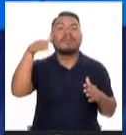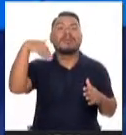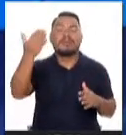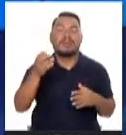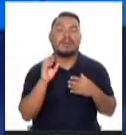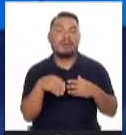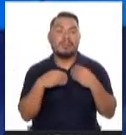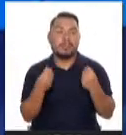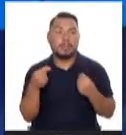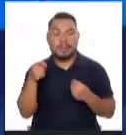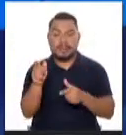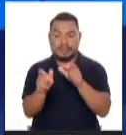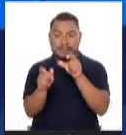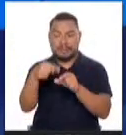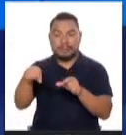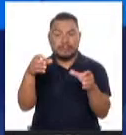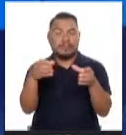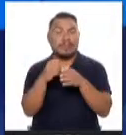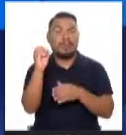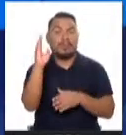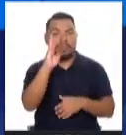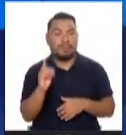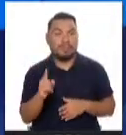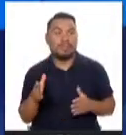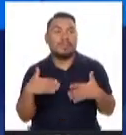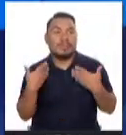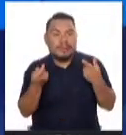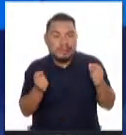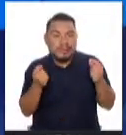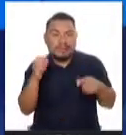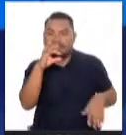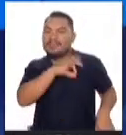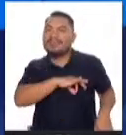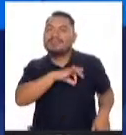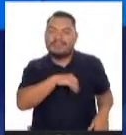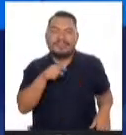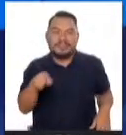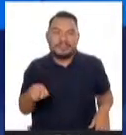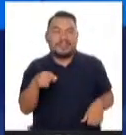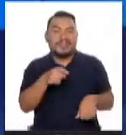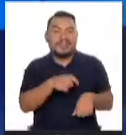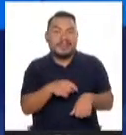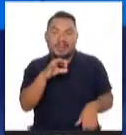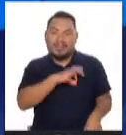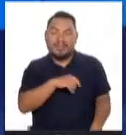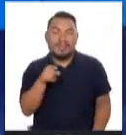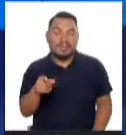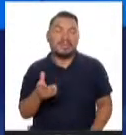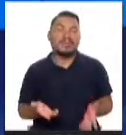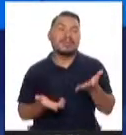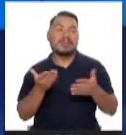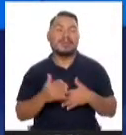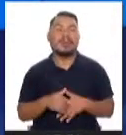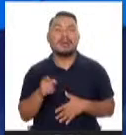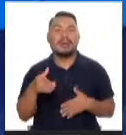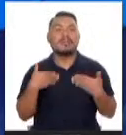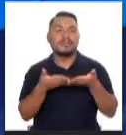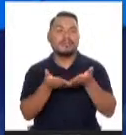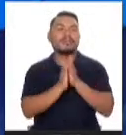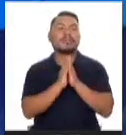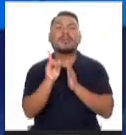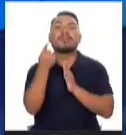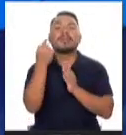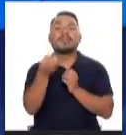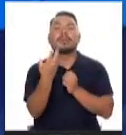porque esta gente de Odebrecht puede tratar de aprovecharse de la circunstancia y en buena cuenta pedir